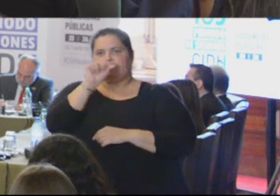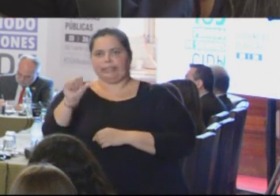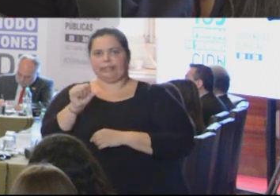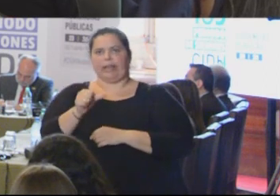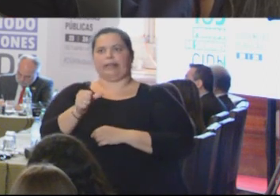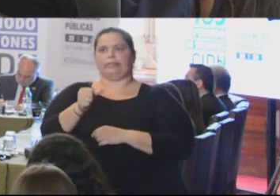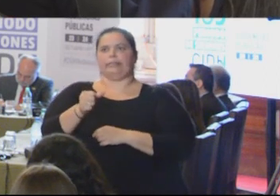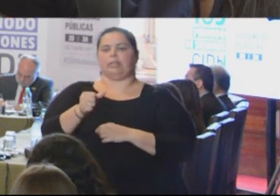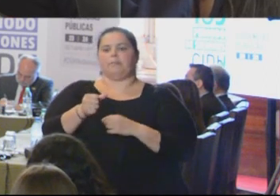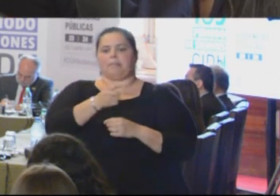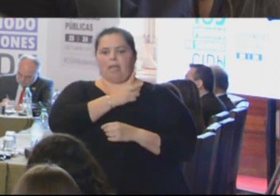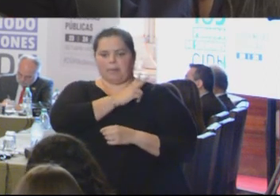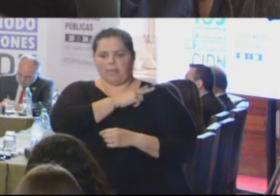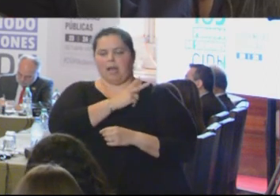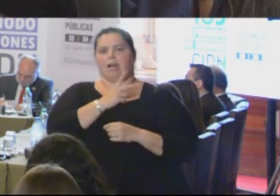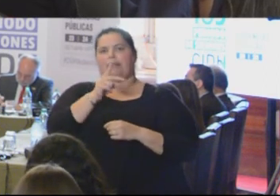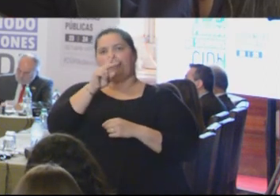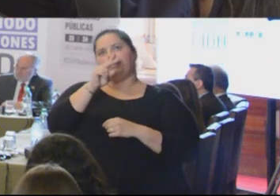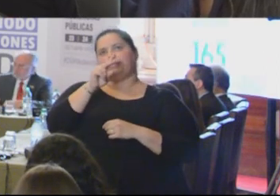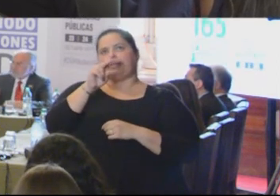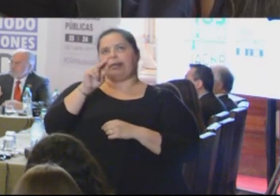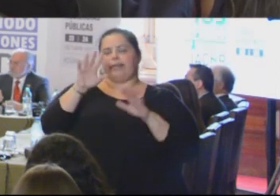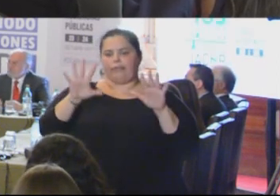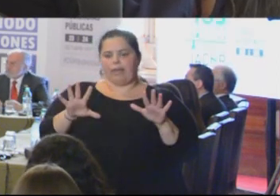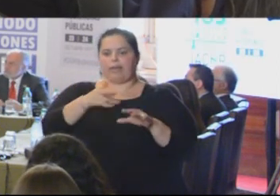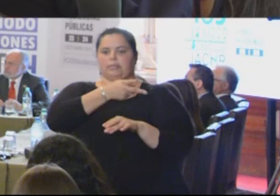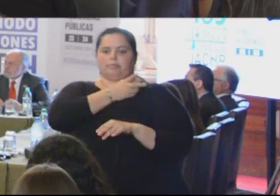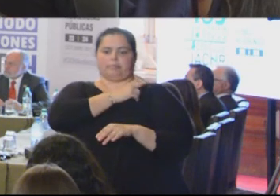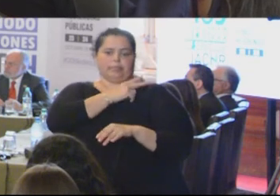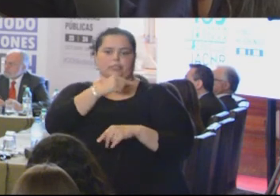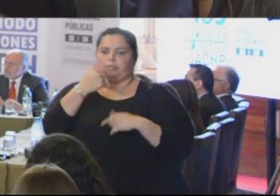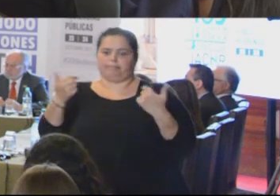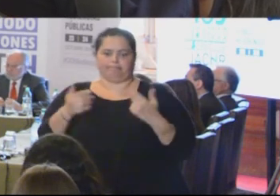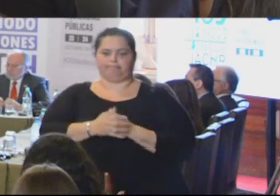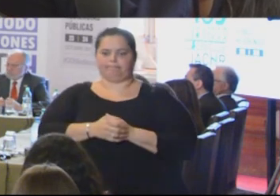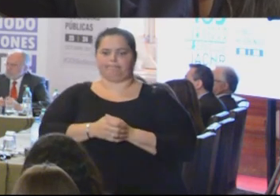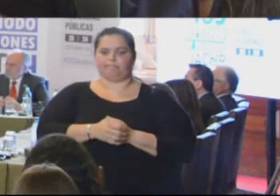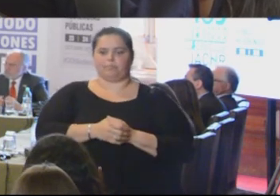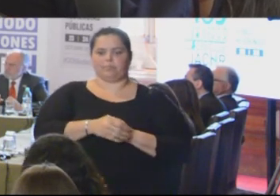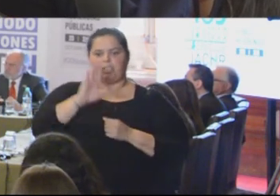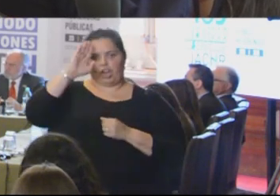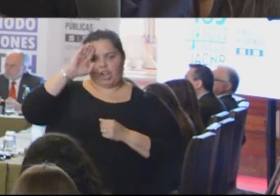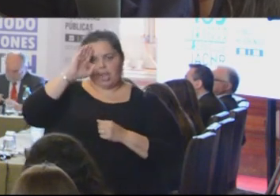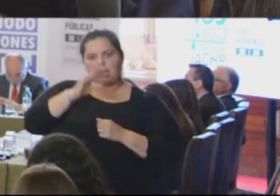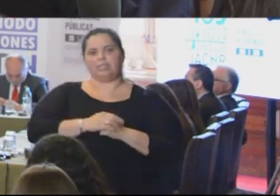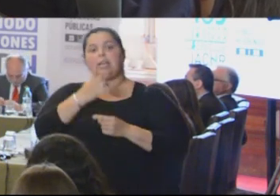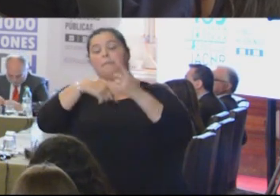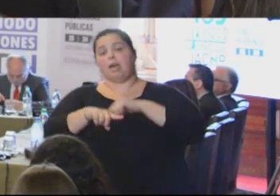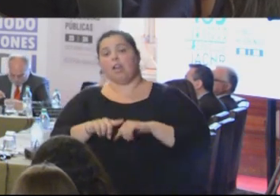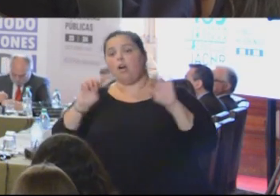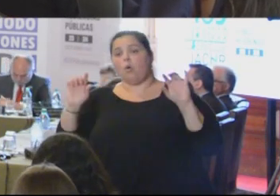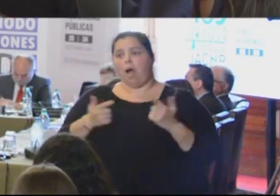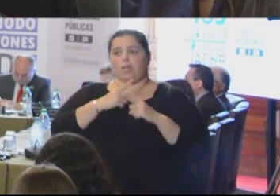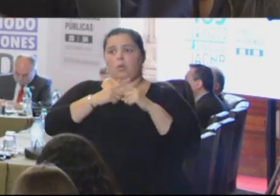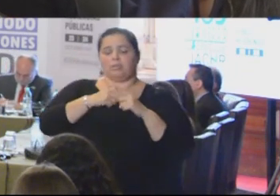10 a mayores y 11 a coroneles sin embargo no existen investigaciones avanzadas ni